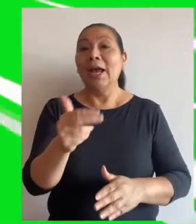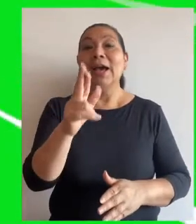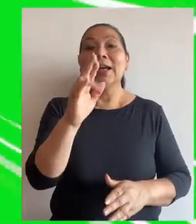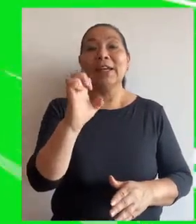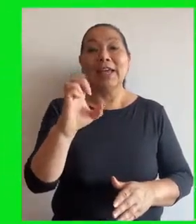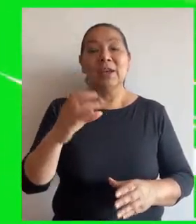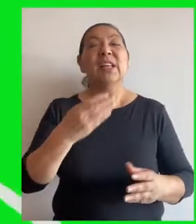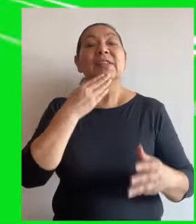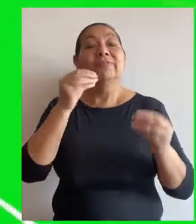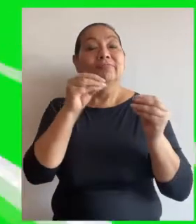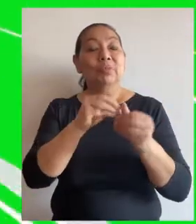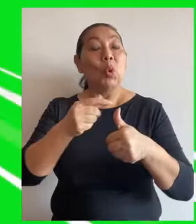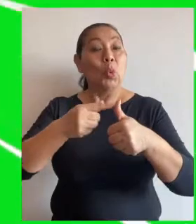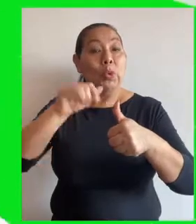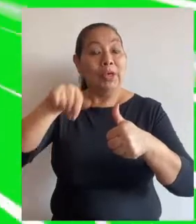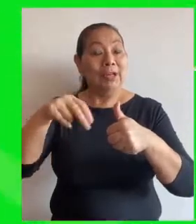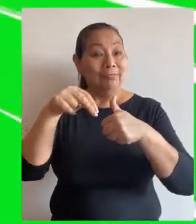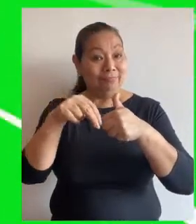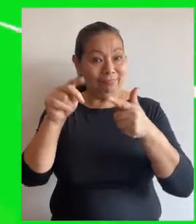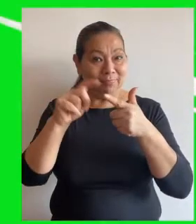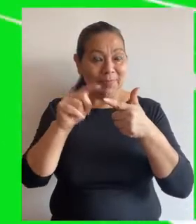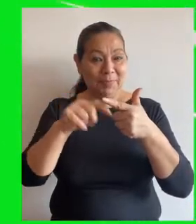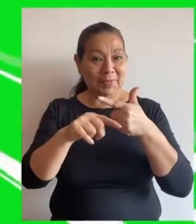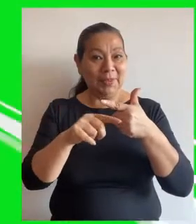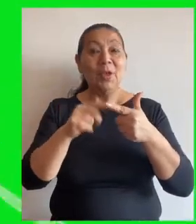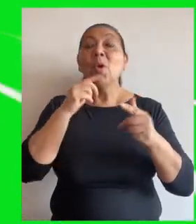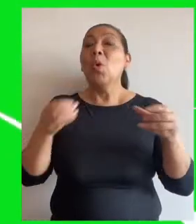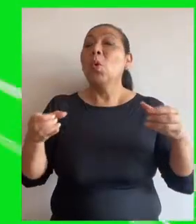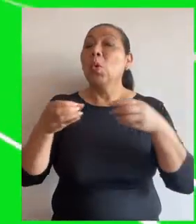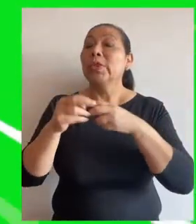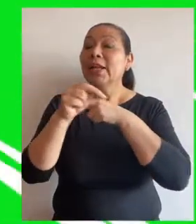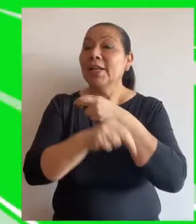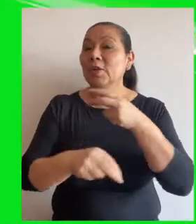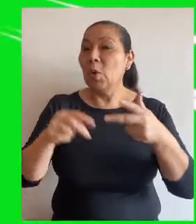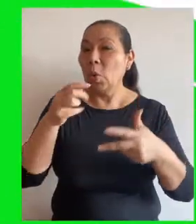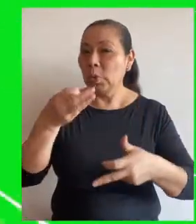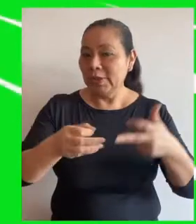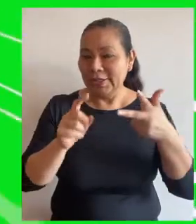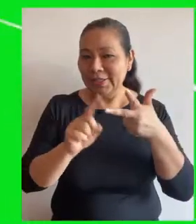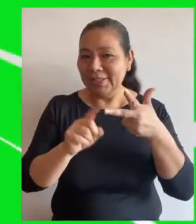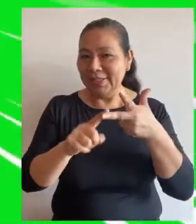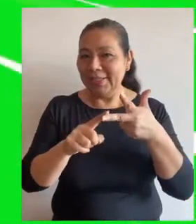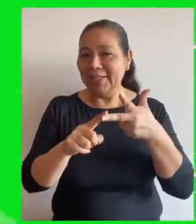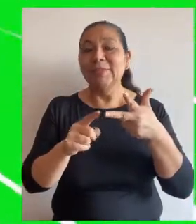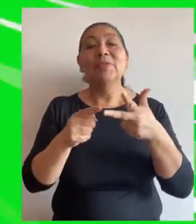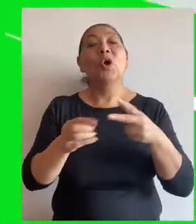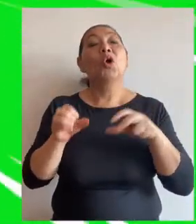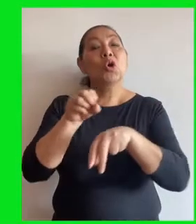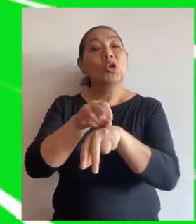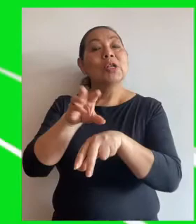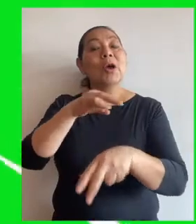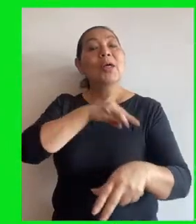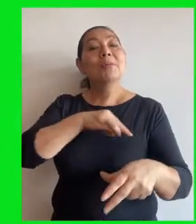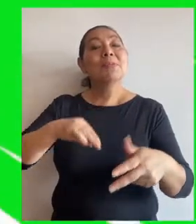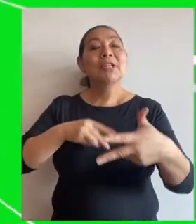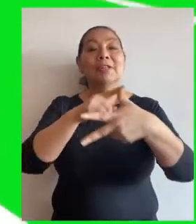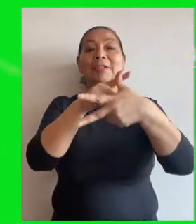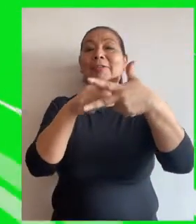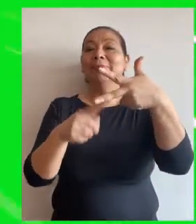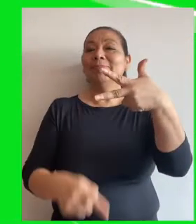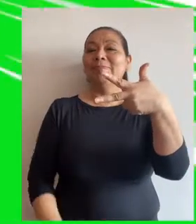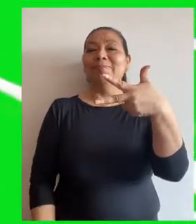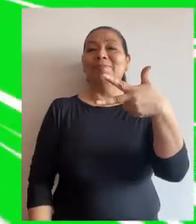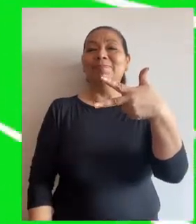A. Jurado Nacional de Elecciones. B. Junta Nacional de Justicia. C. Consejo de